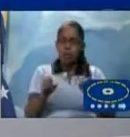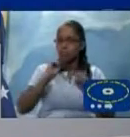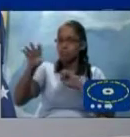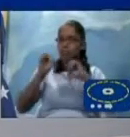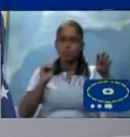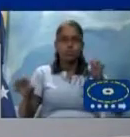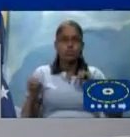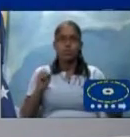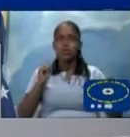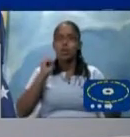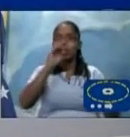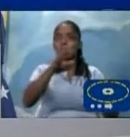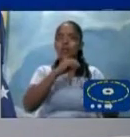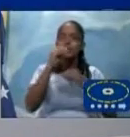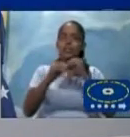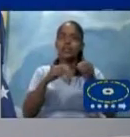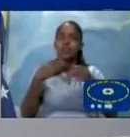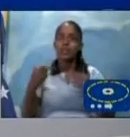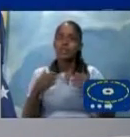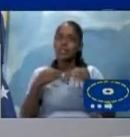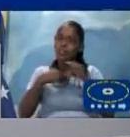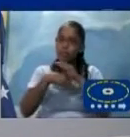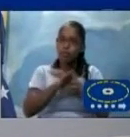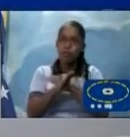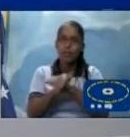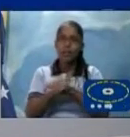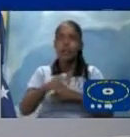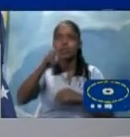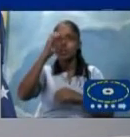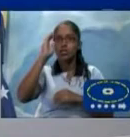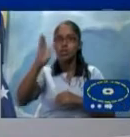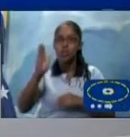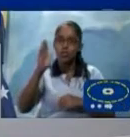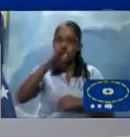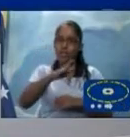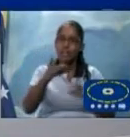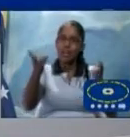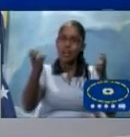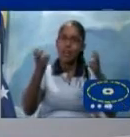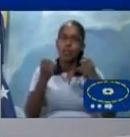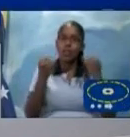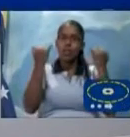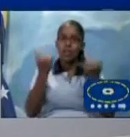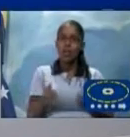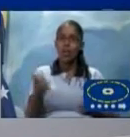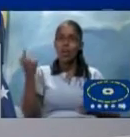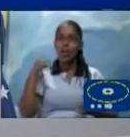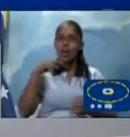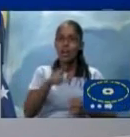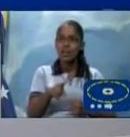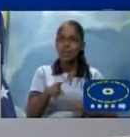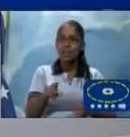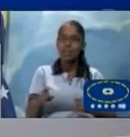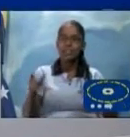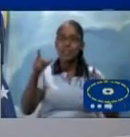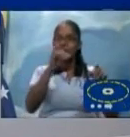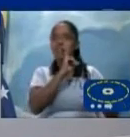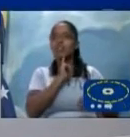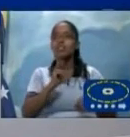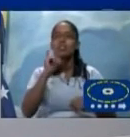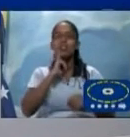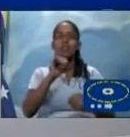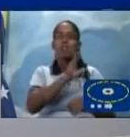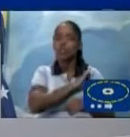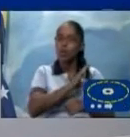Él mismo los hizo que se fueran. Dios los está recogiendo y ahora hay un Estado de Israel con